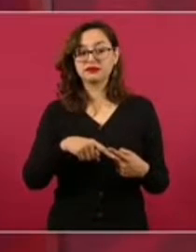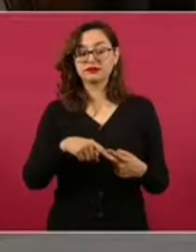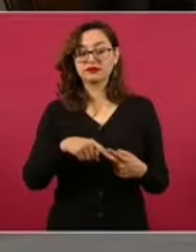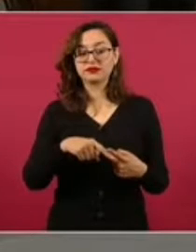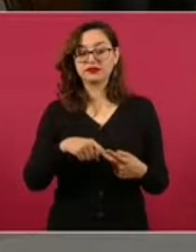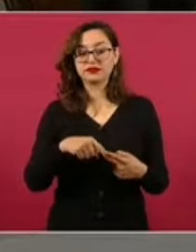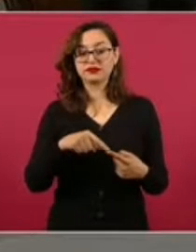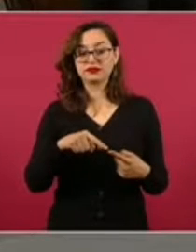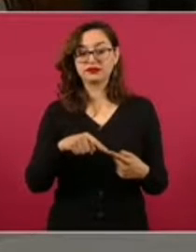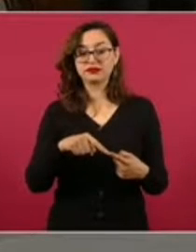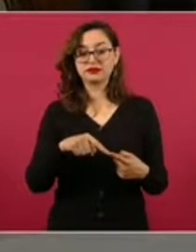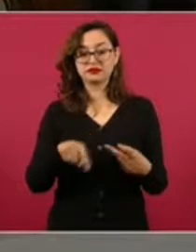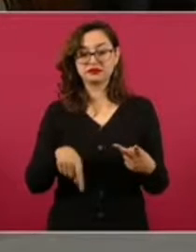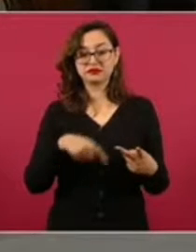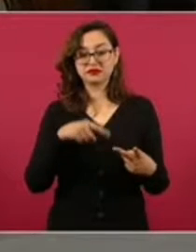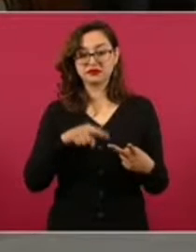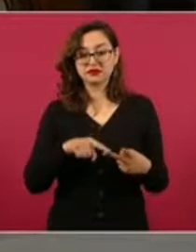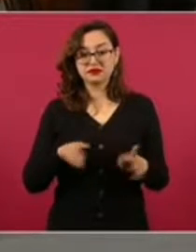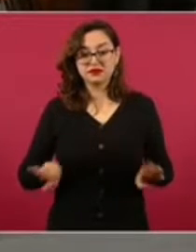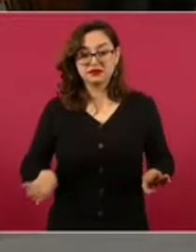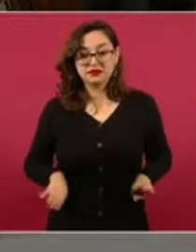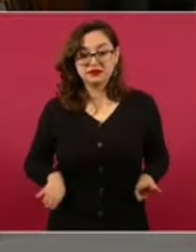no actúa